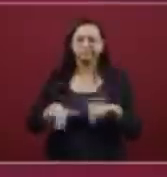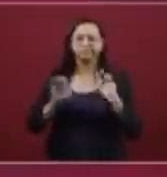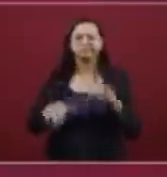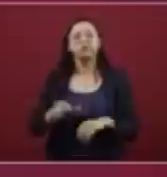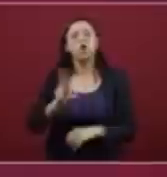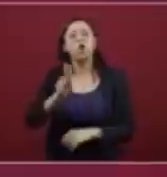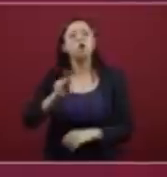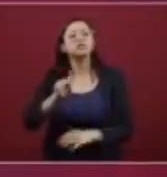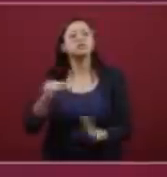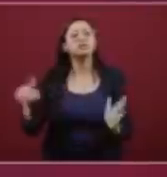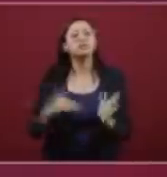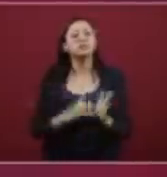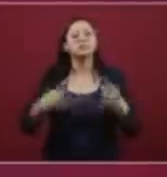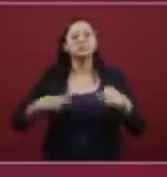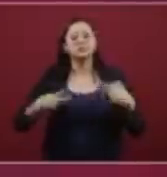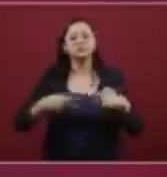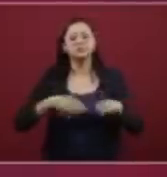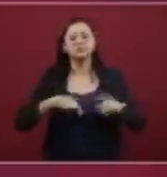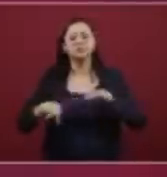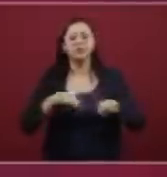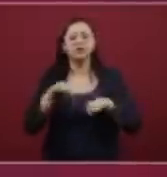80,000 trabajadores en Chiapas.